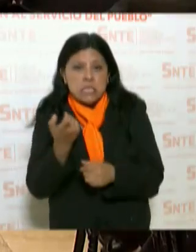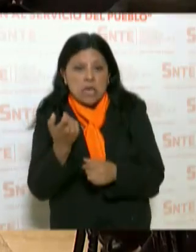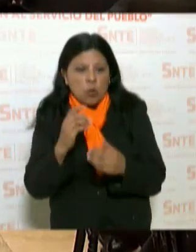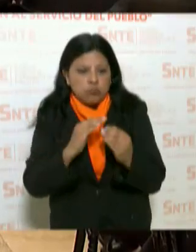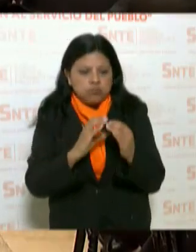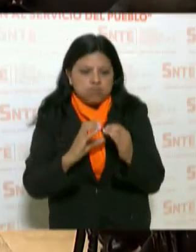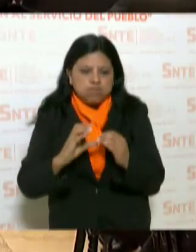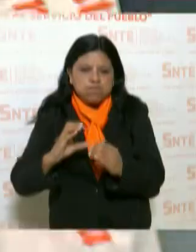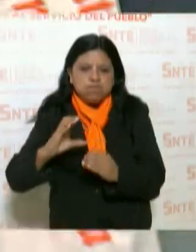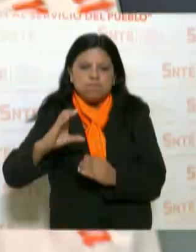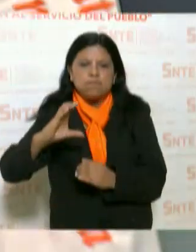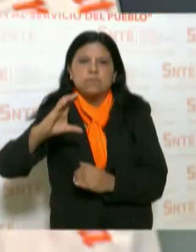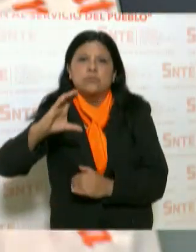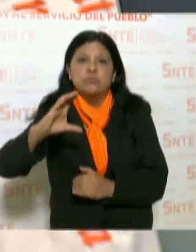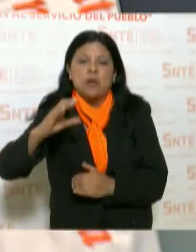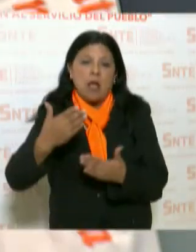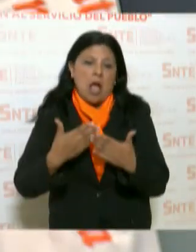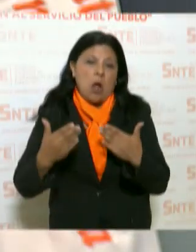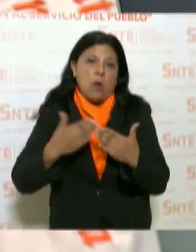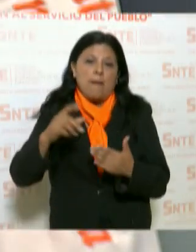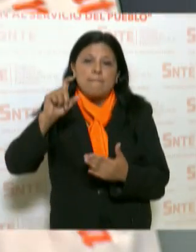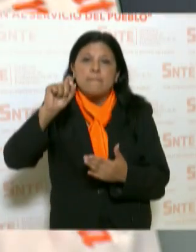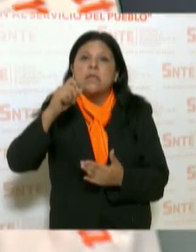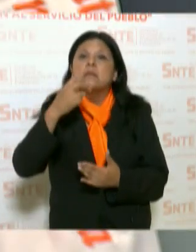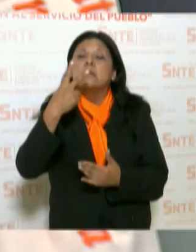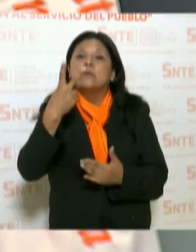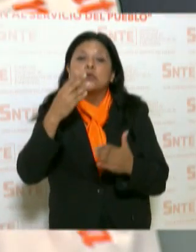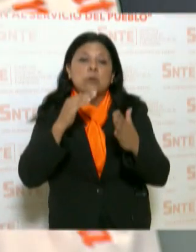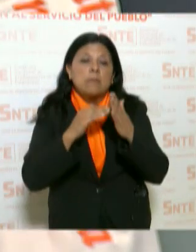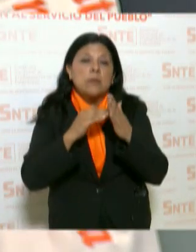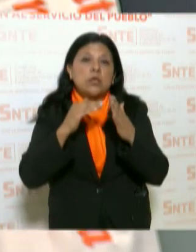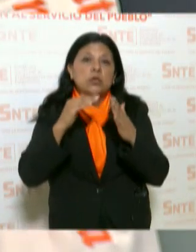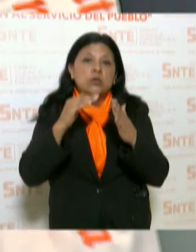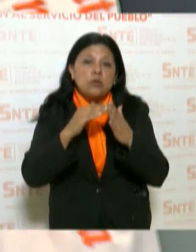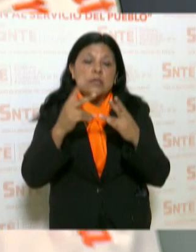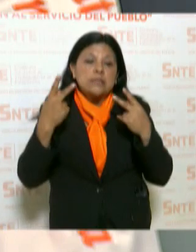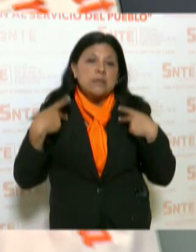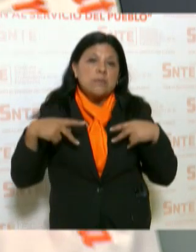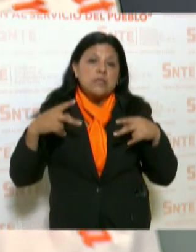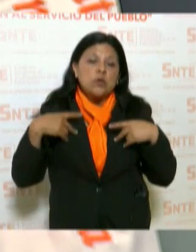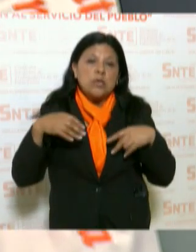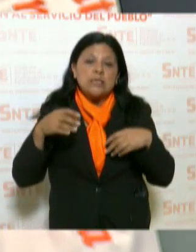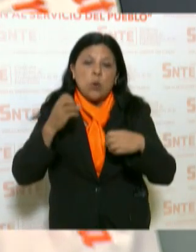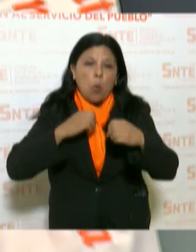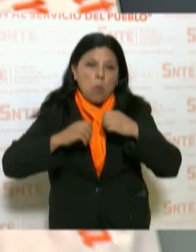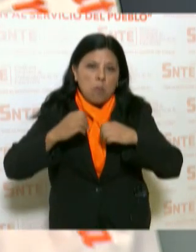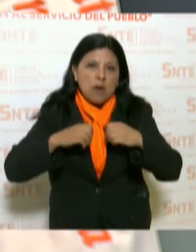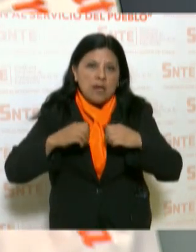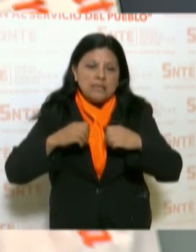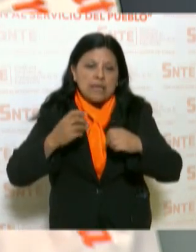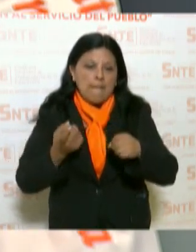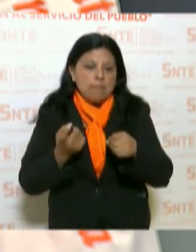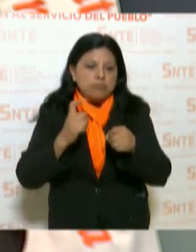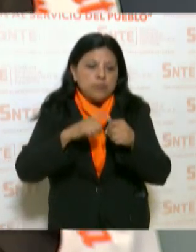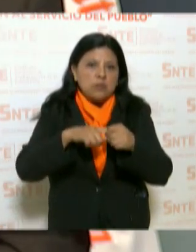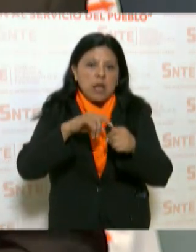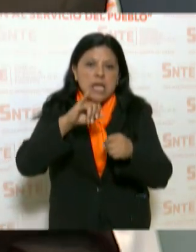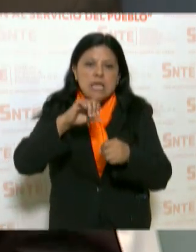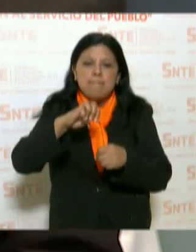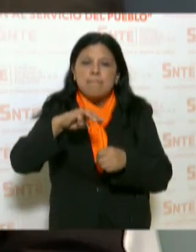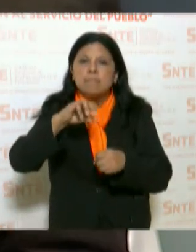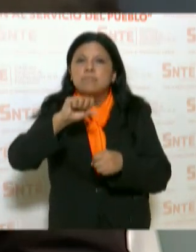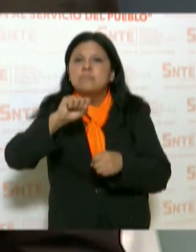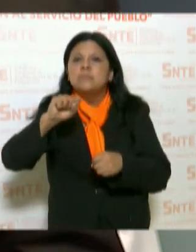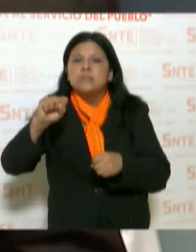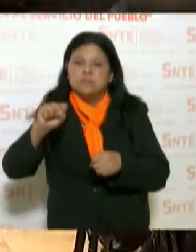récord, ahora hay 22 millones de obreros inscritos en el Seguro Social que están recibiendo en